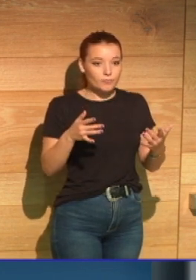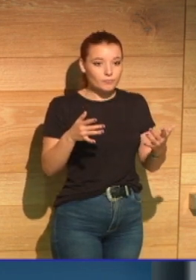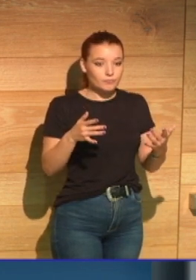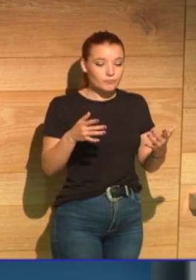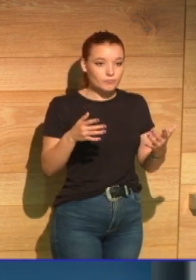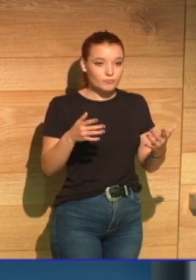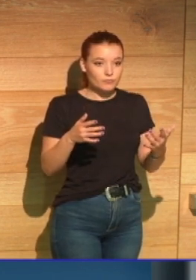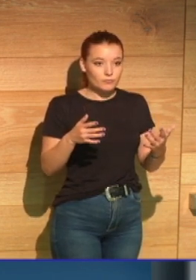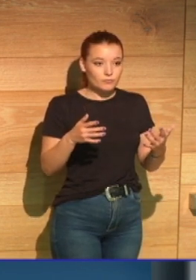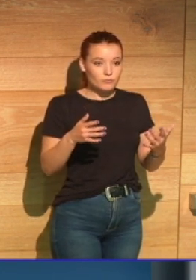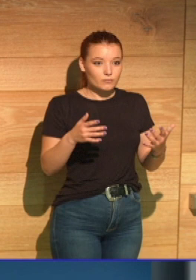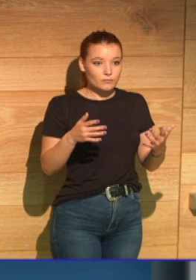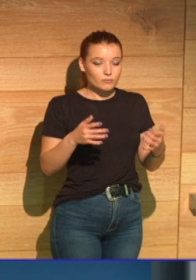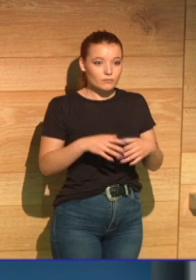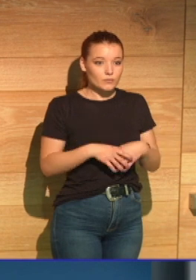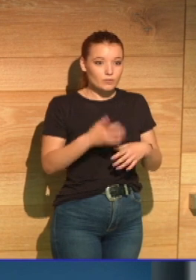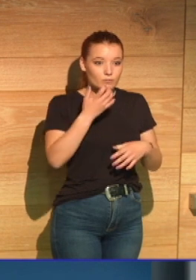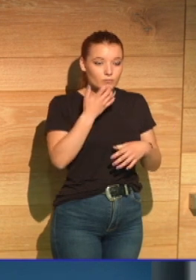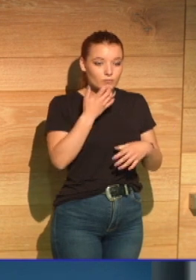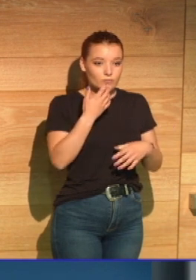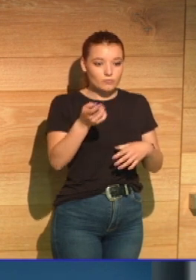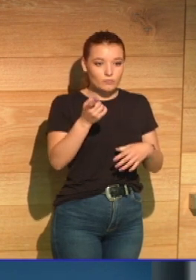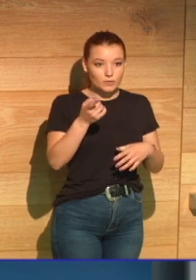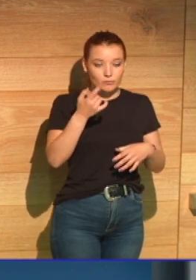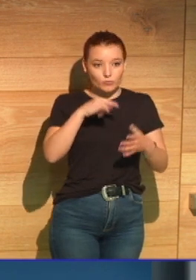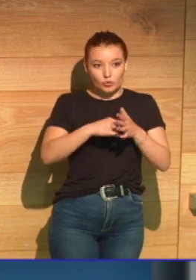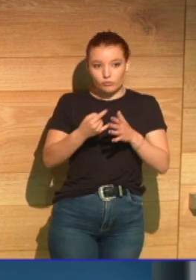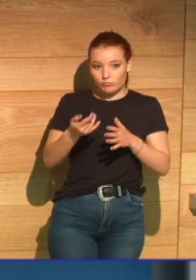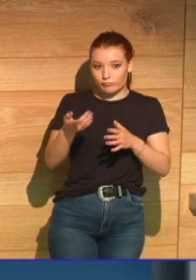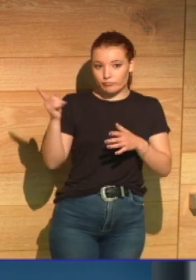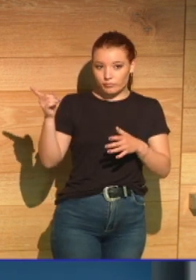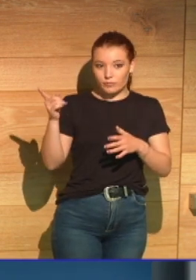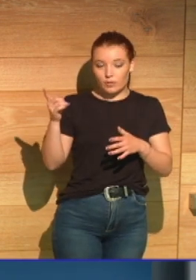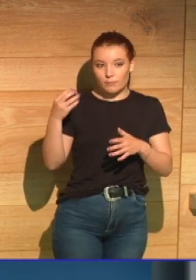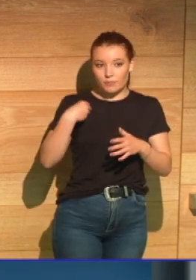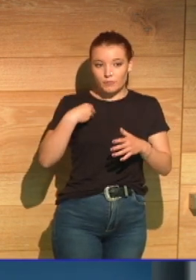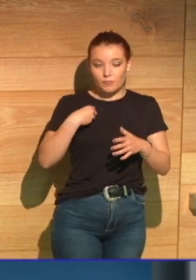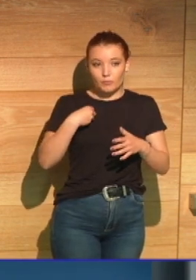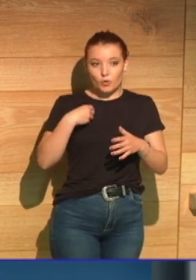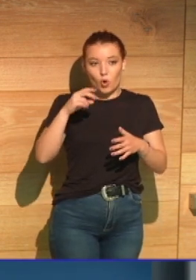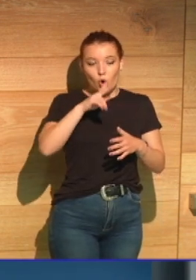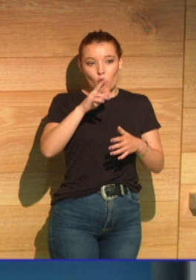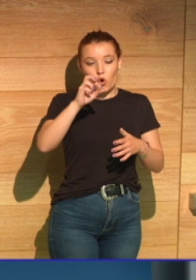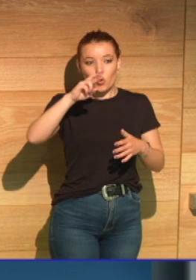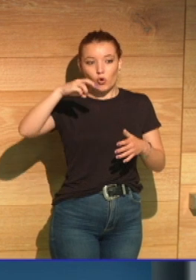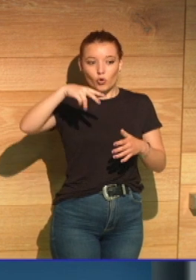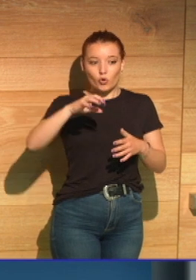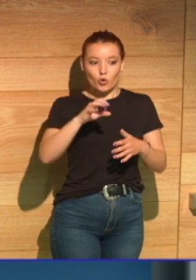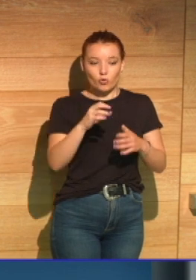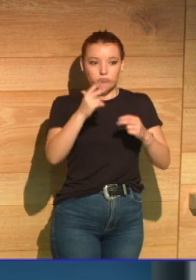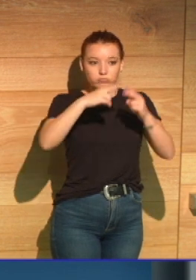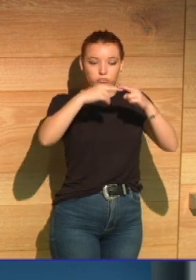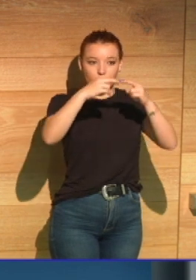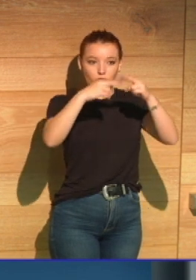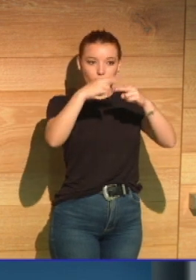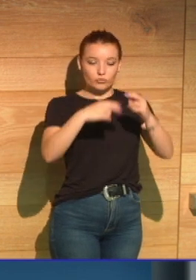construir un horno de piedra en el museo, en ese sentido que siempre tienen comida, siempre celebran, siempre hay para comer, siempre que vas al museo